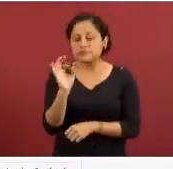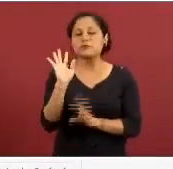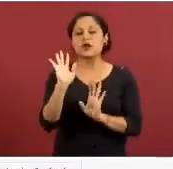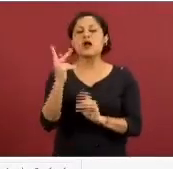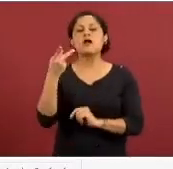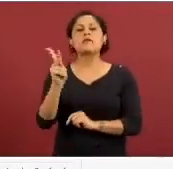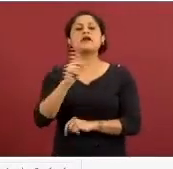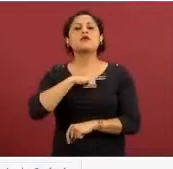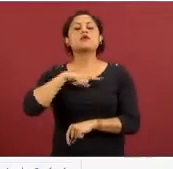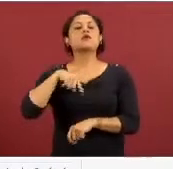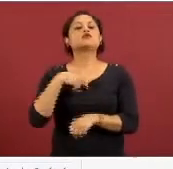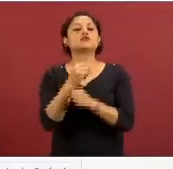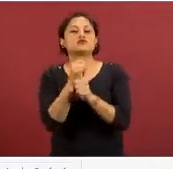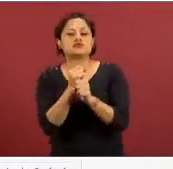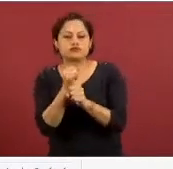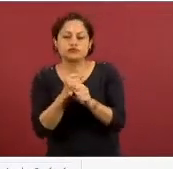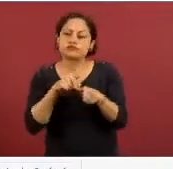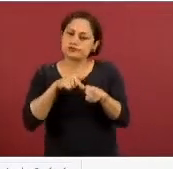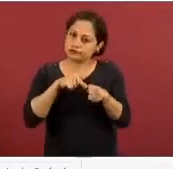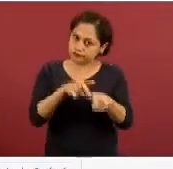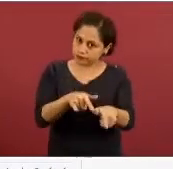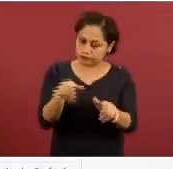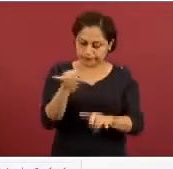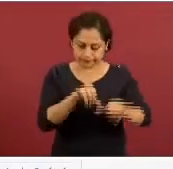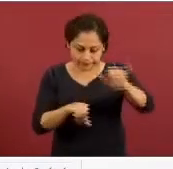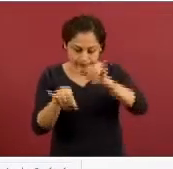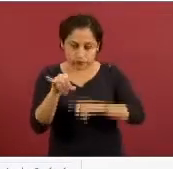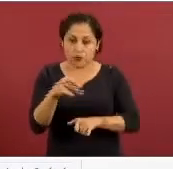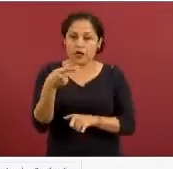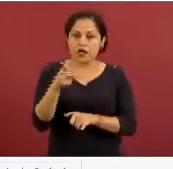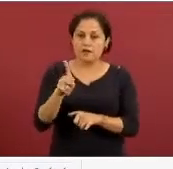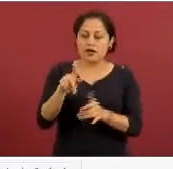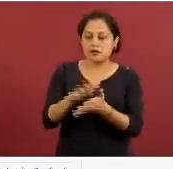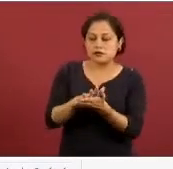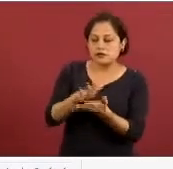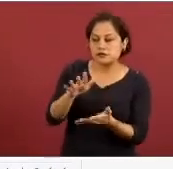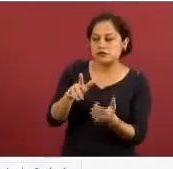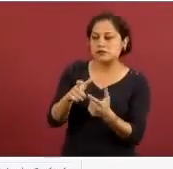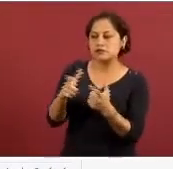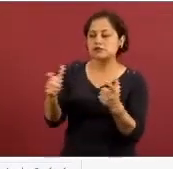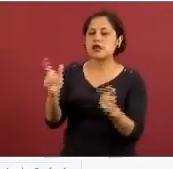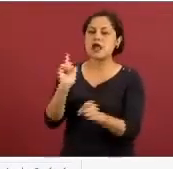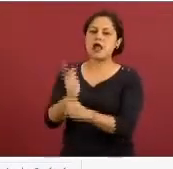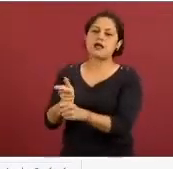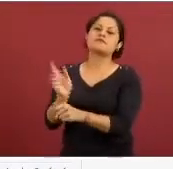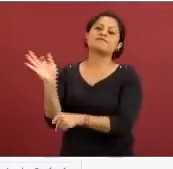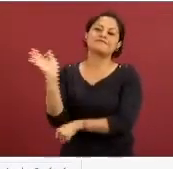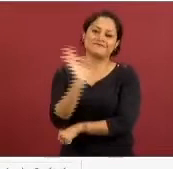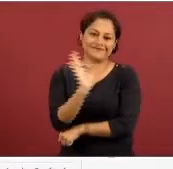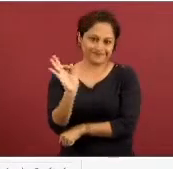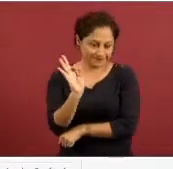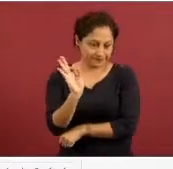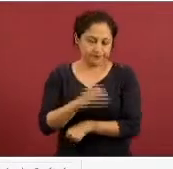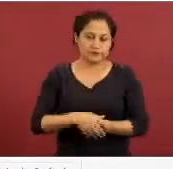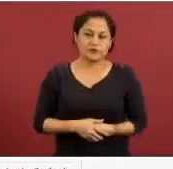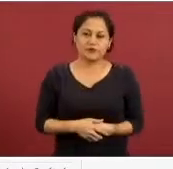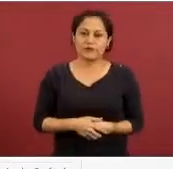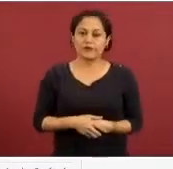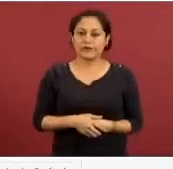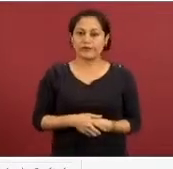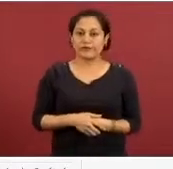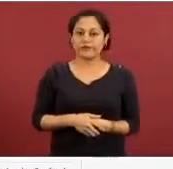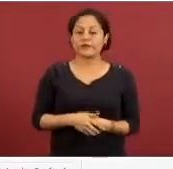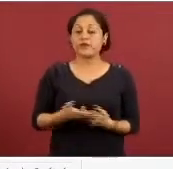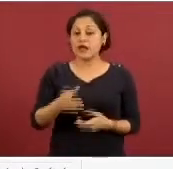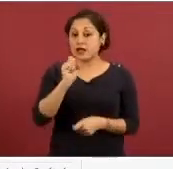para poder concluirlo, pero vamos observando que puede haber alguna relación con el tabaquismo. También vemos que hay